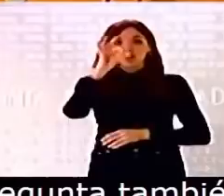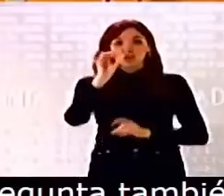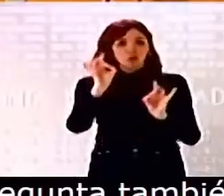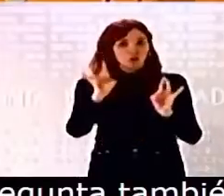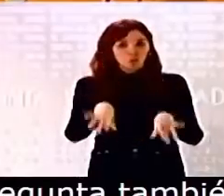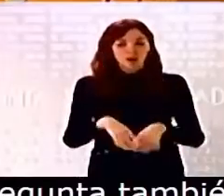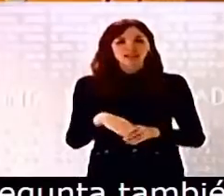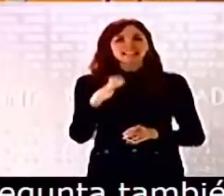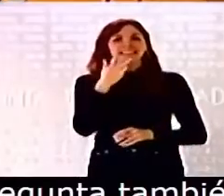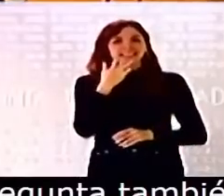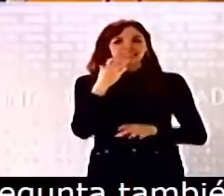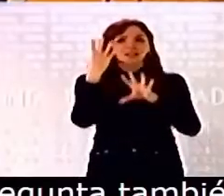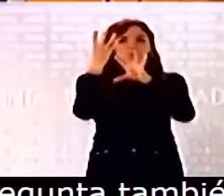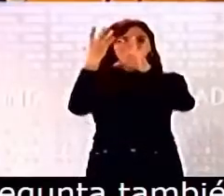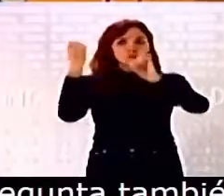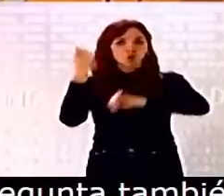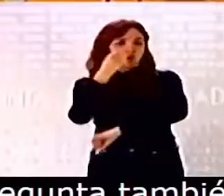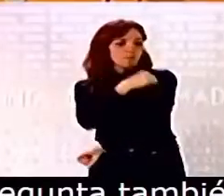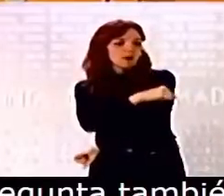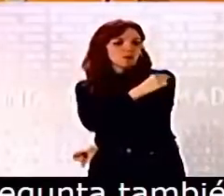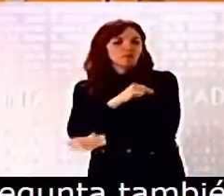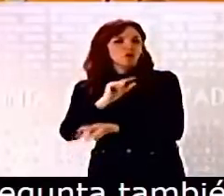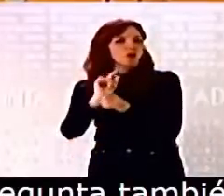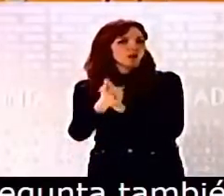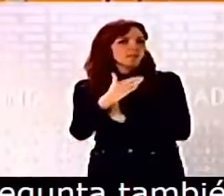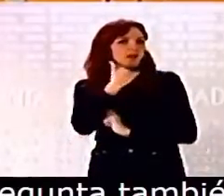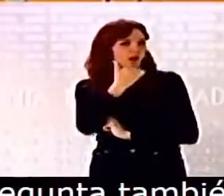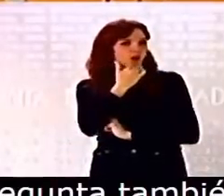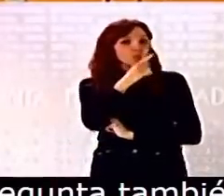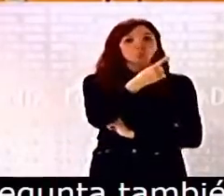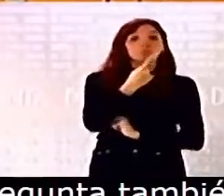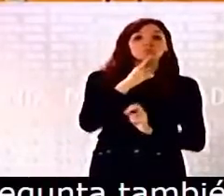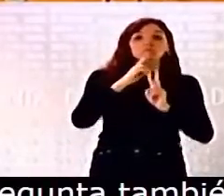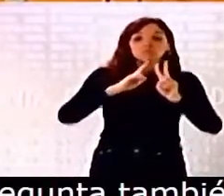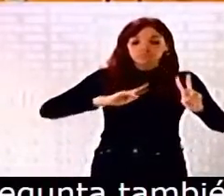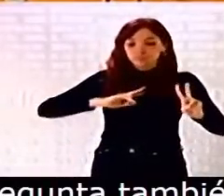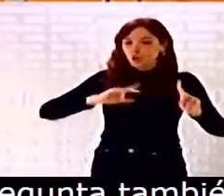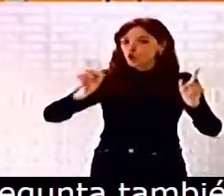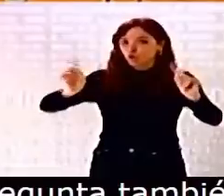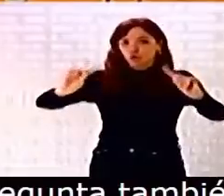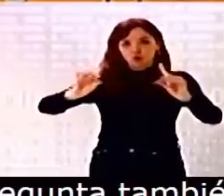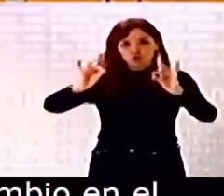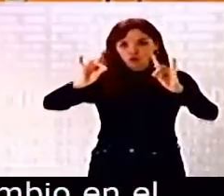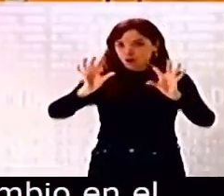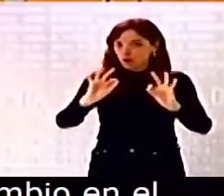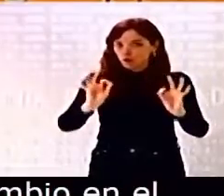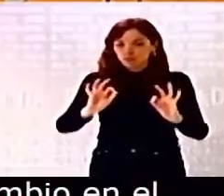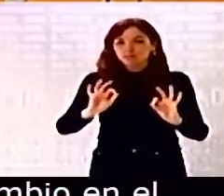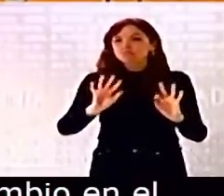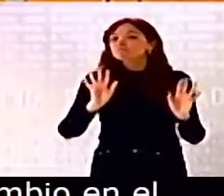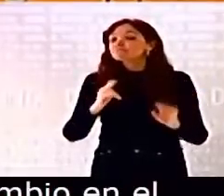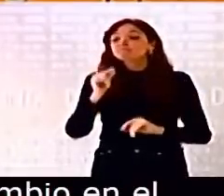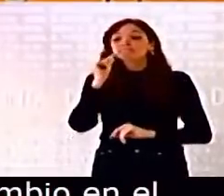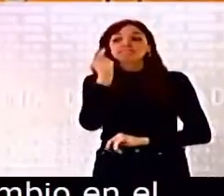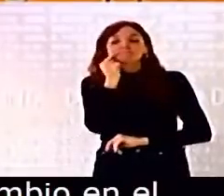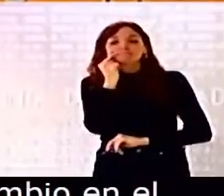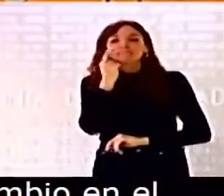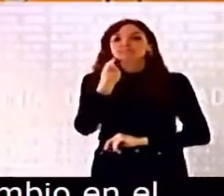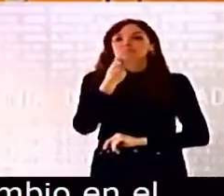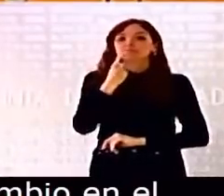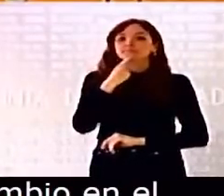el protocolo de vacunación. Usted dice que no se ha modificado el protocolo, pero por lo que se ve en